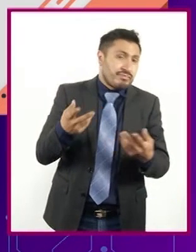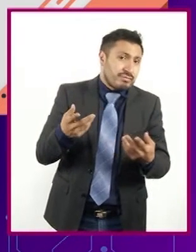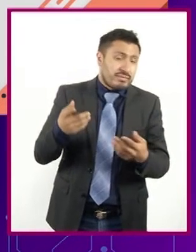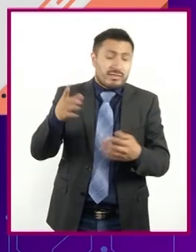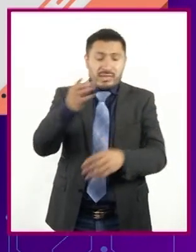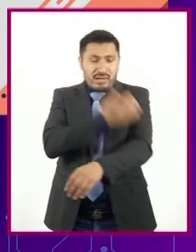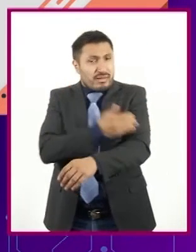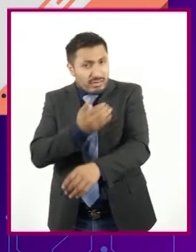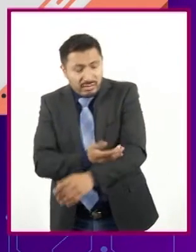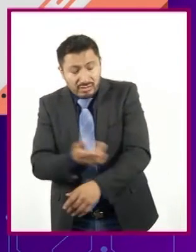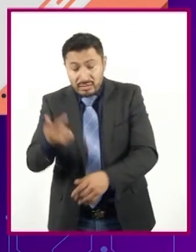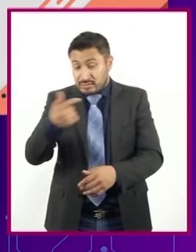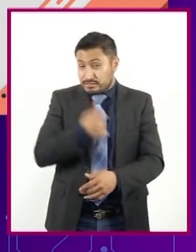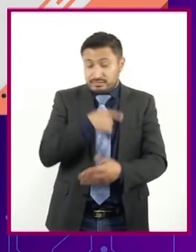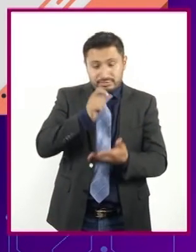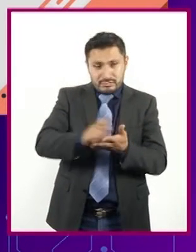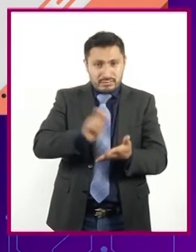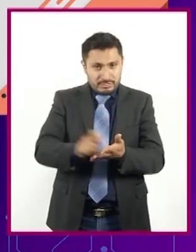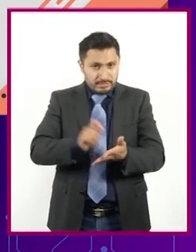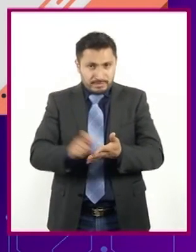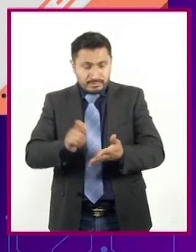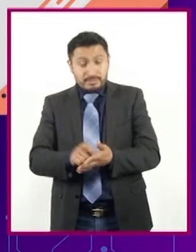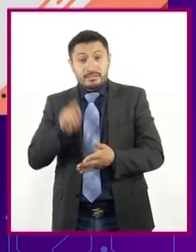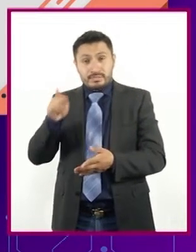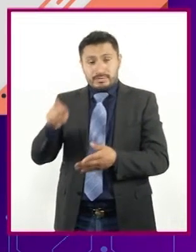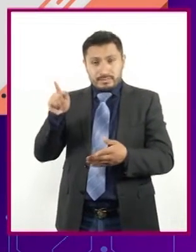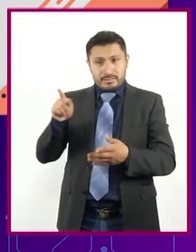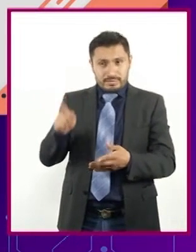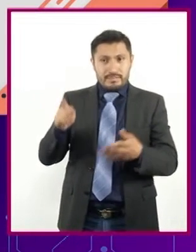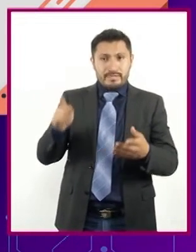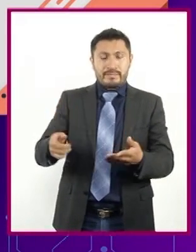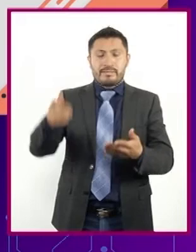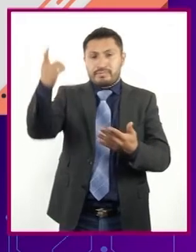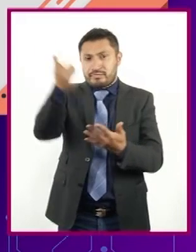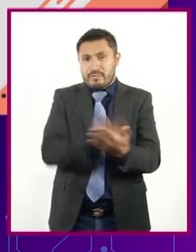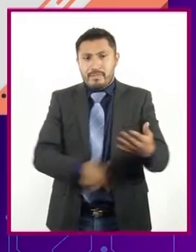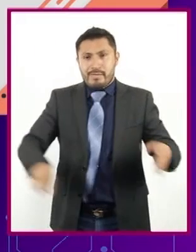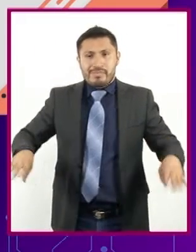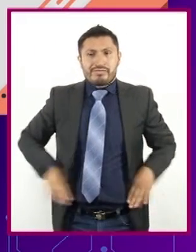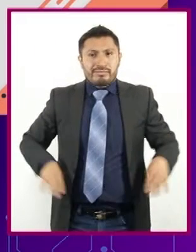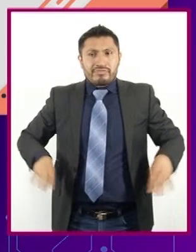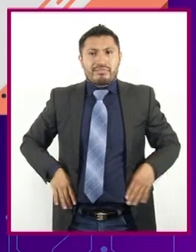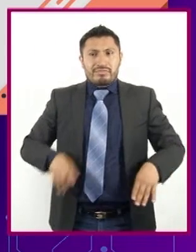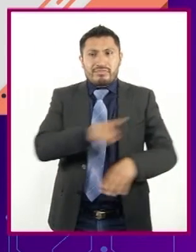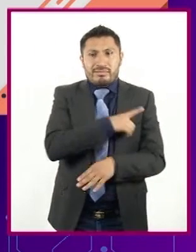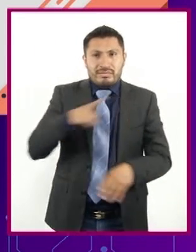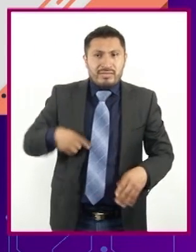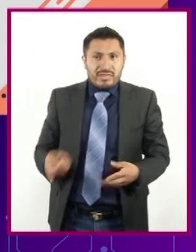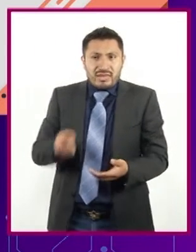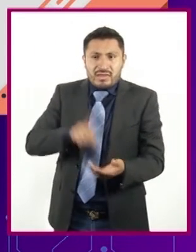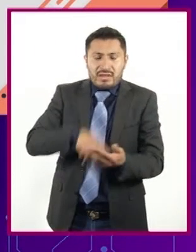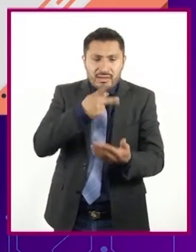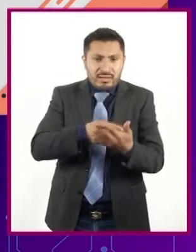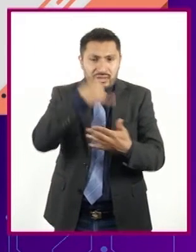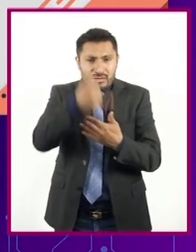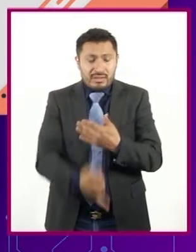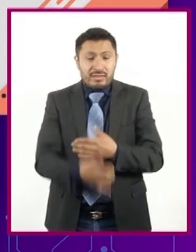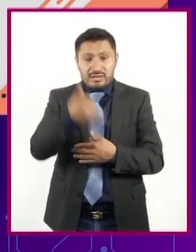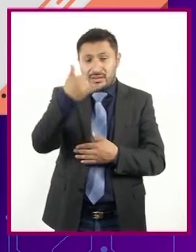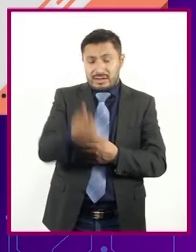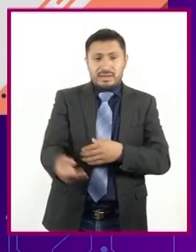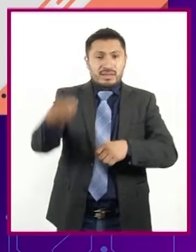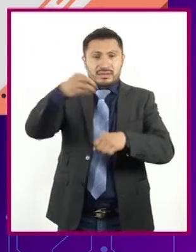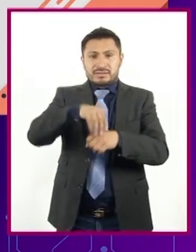mis compañeros y yo escribimos. Ella enlistó las características que debía contener el proyecto y estableció